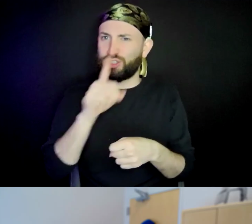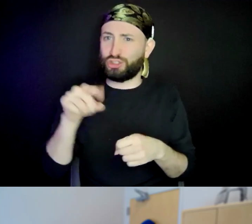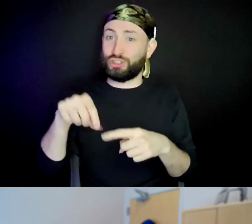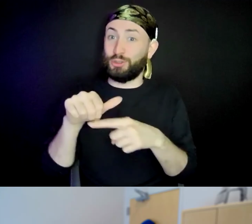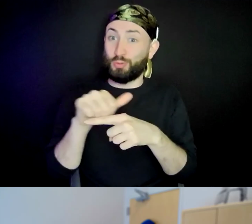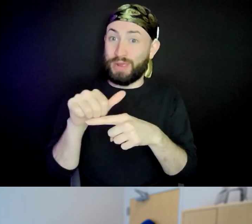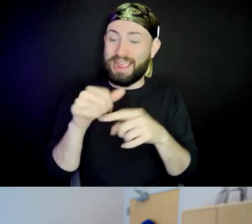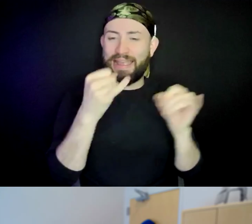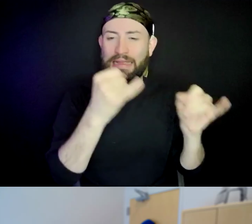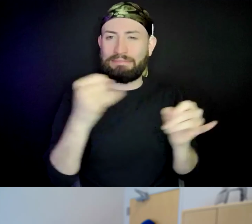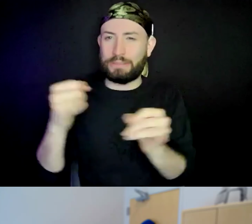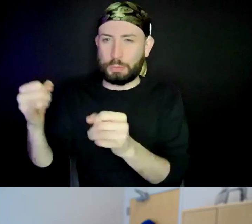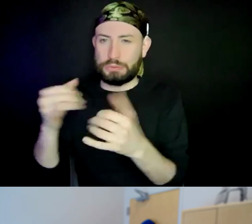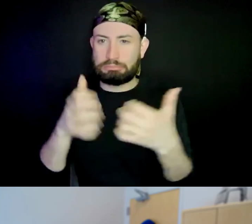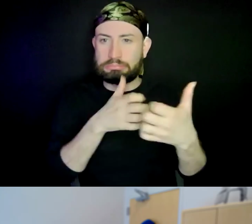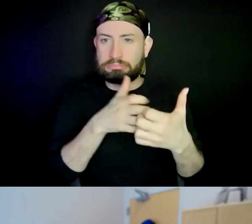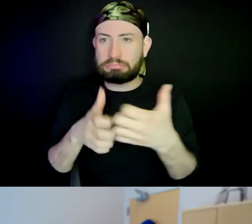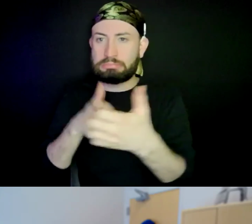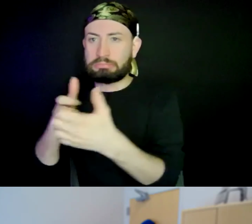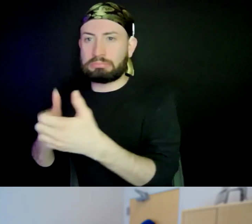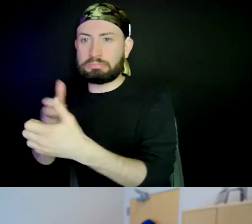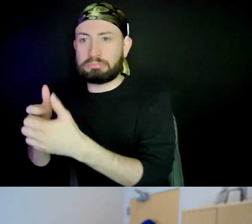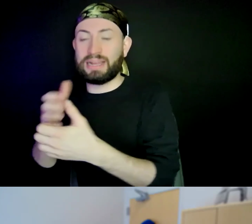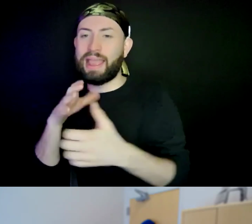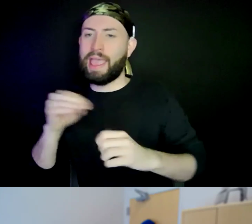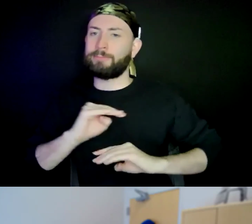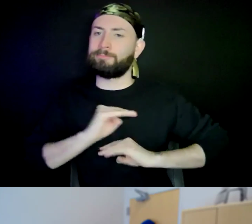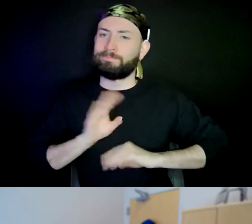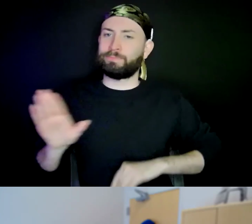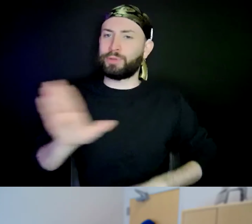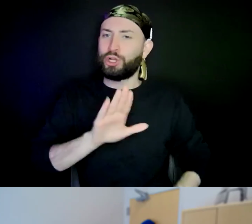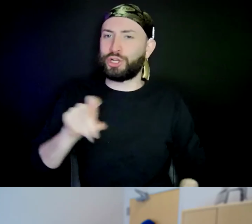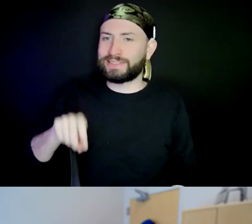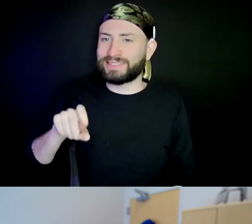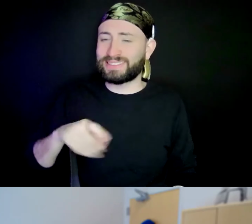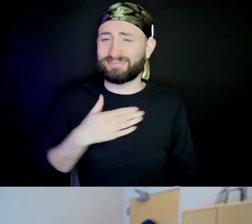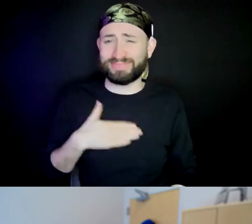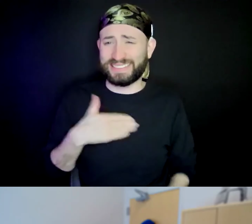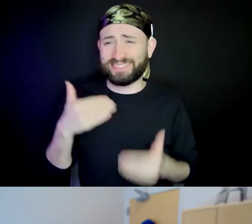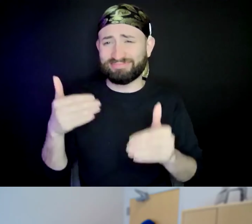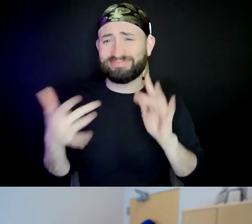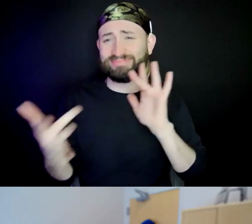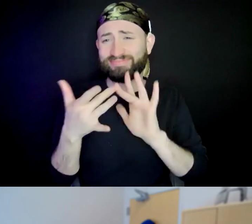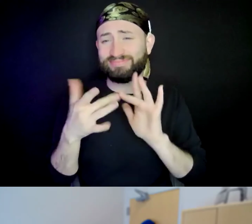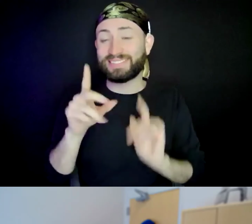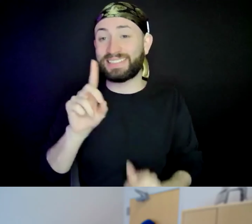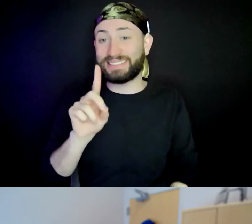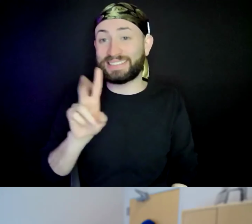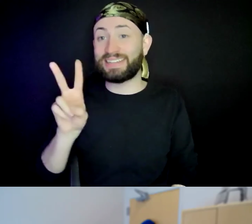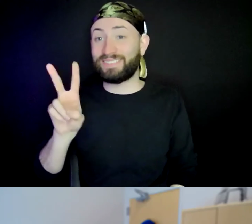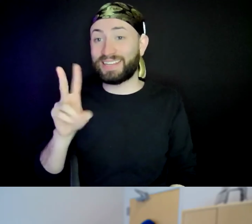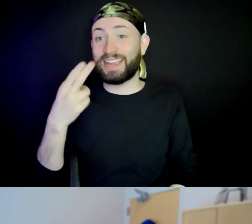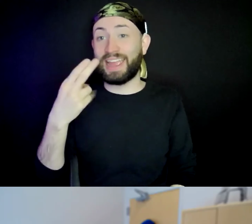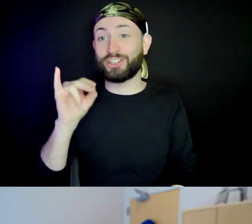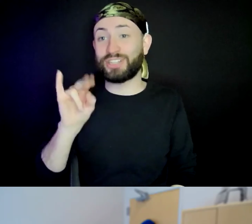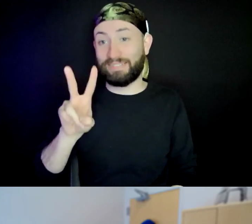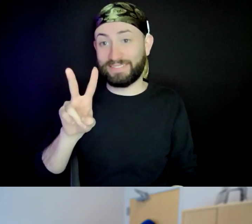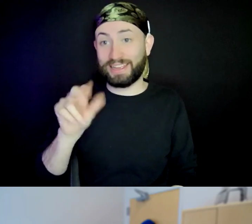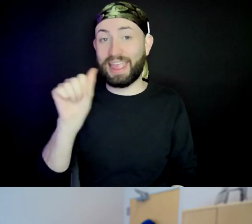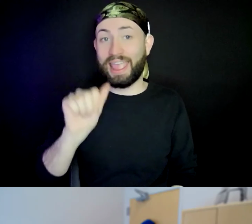la violencia doméstica y para la atención del VIH y otros temas de salud, asegurándonos que